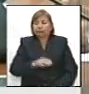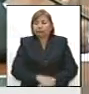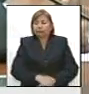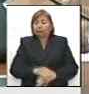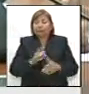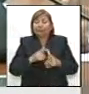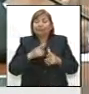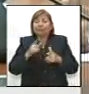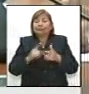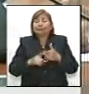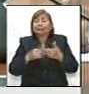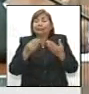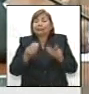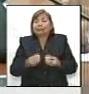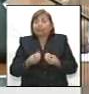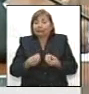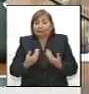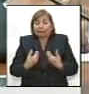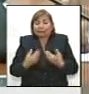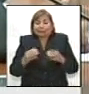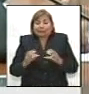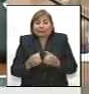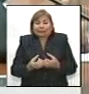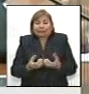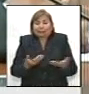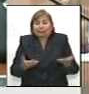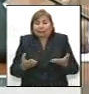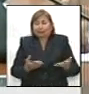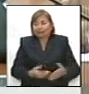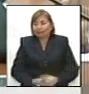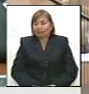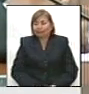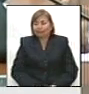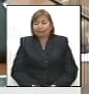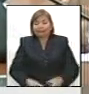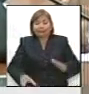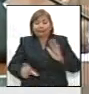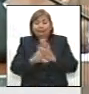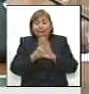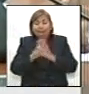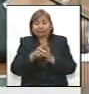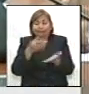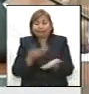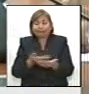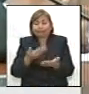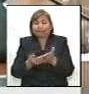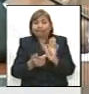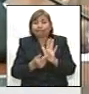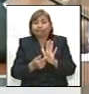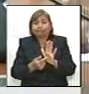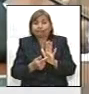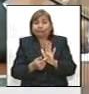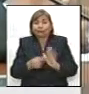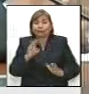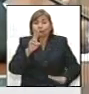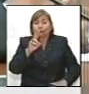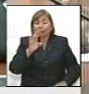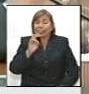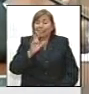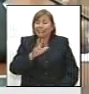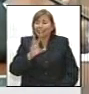Entonces, con urgencia requiere el sector que se apruebe a vivir la ley que va a prorrogar la